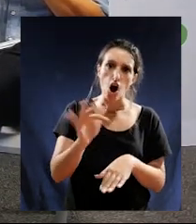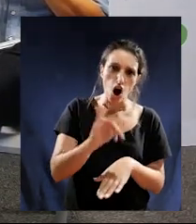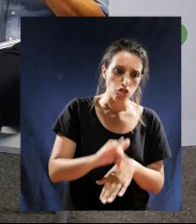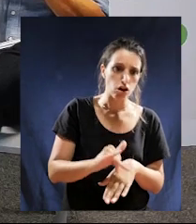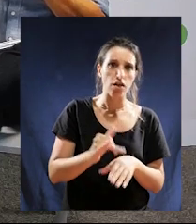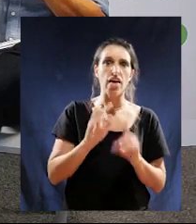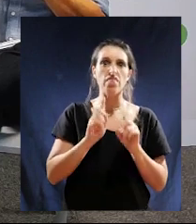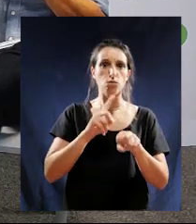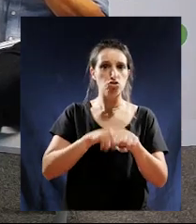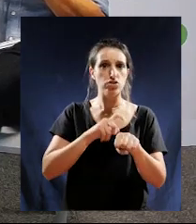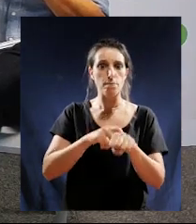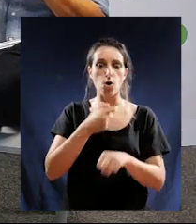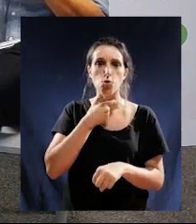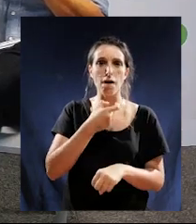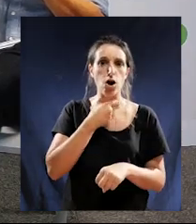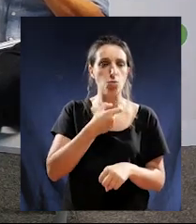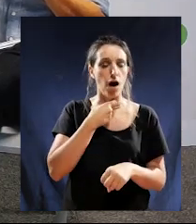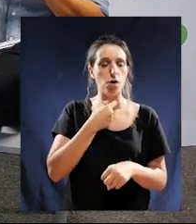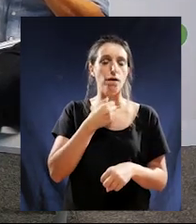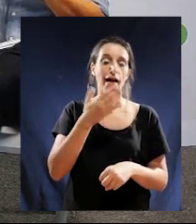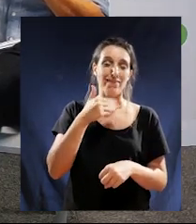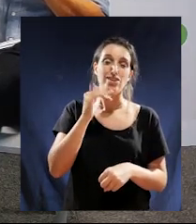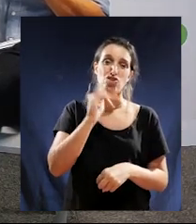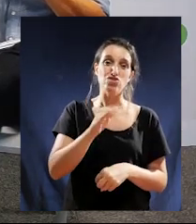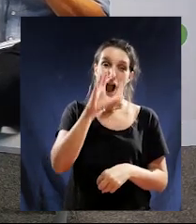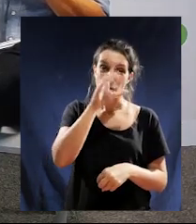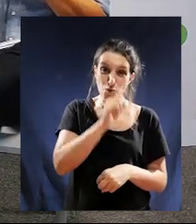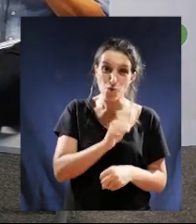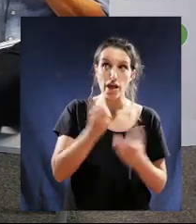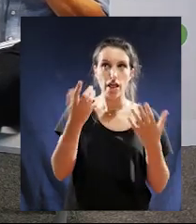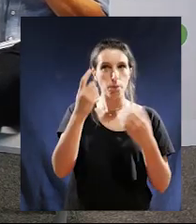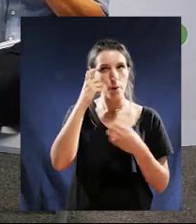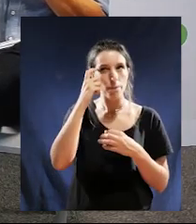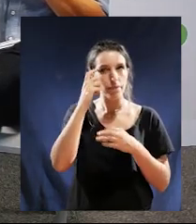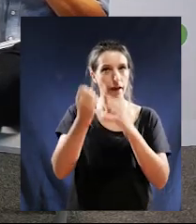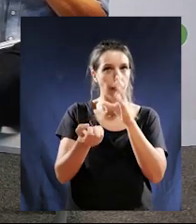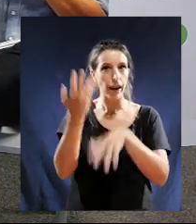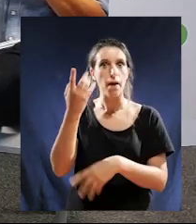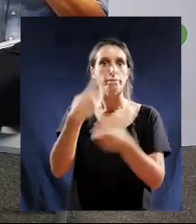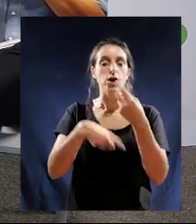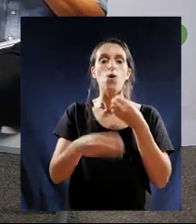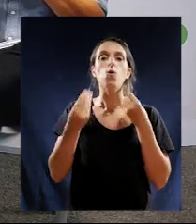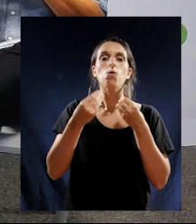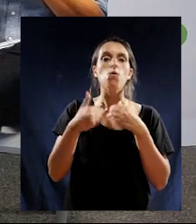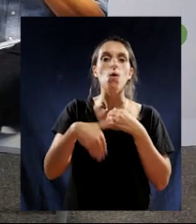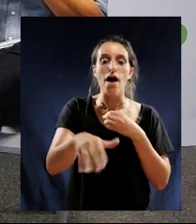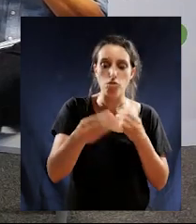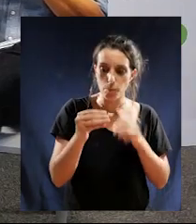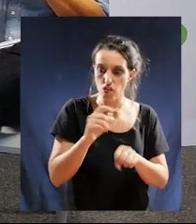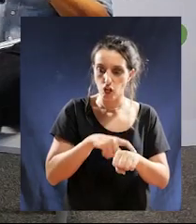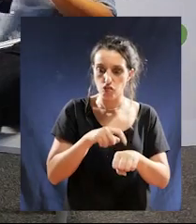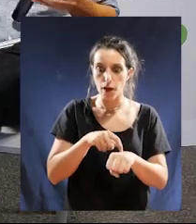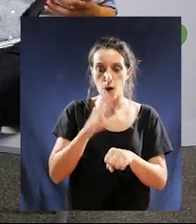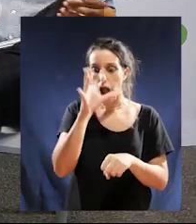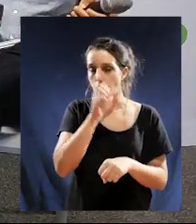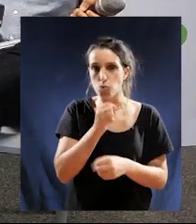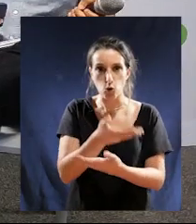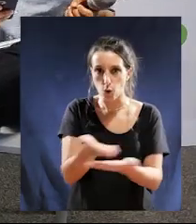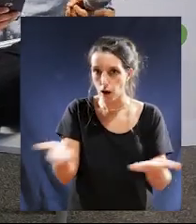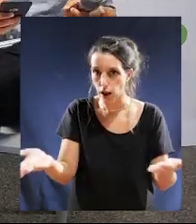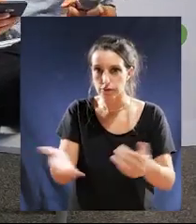teniendo que aburrirse es parte de la capacidad de y sí pero juan cuando digo dejar que se aburra